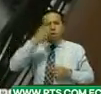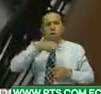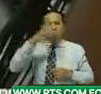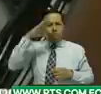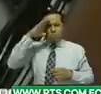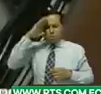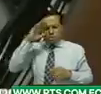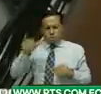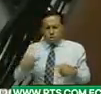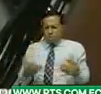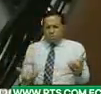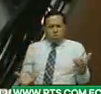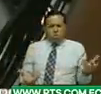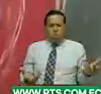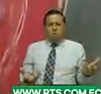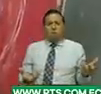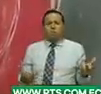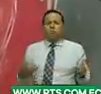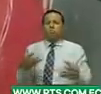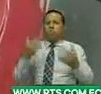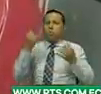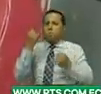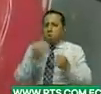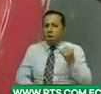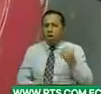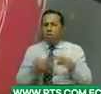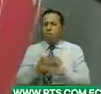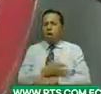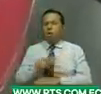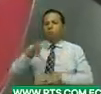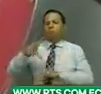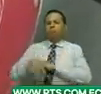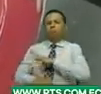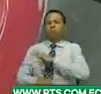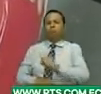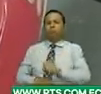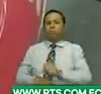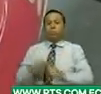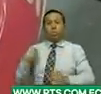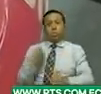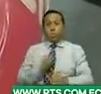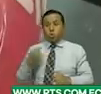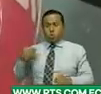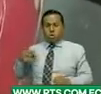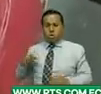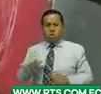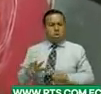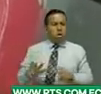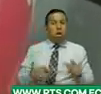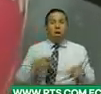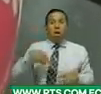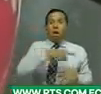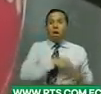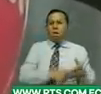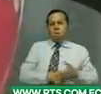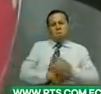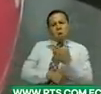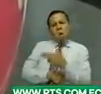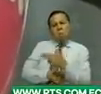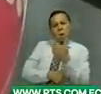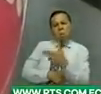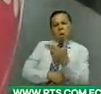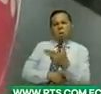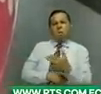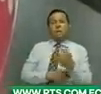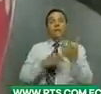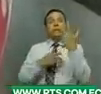todo terminó en un violento asalto. Y nosotros al salir de atrás de ellos nos disparan. Tenemos 3 impactos de balas en la casa. ¿En